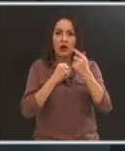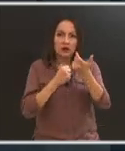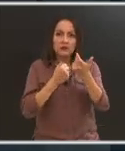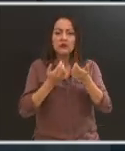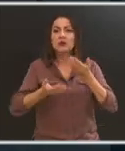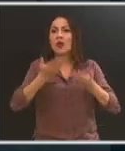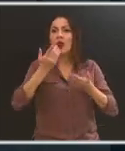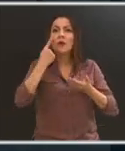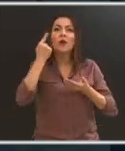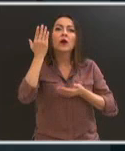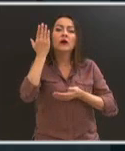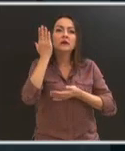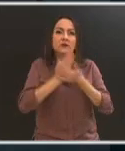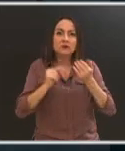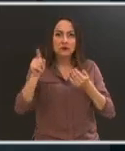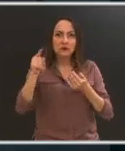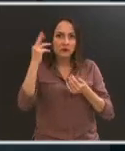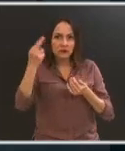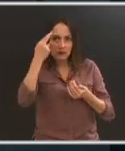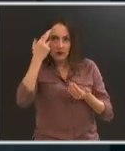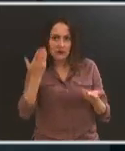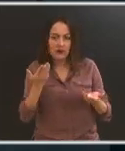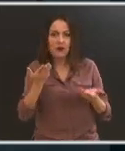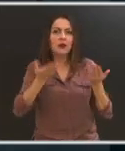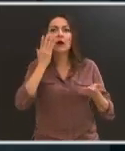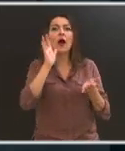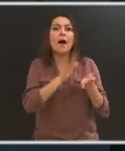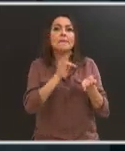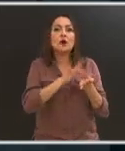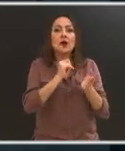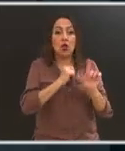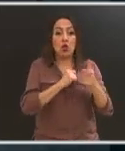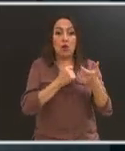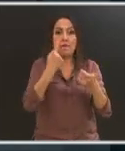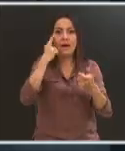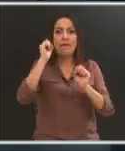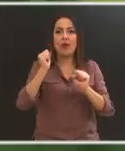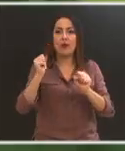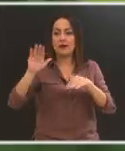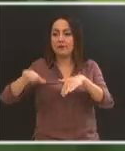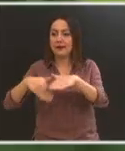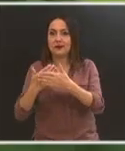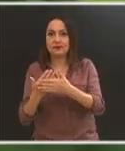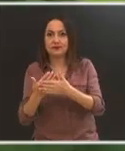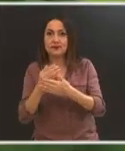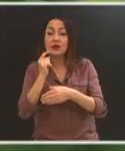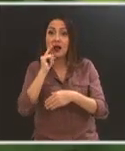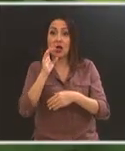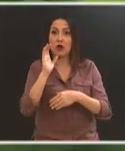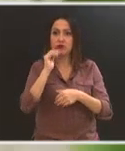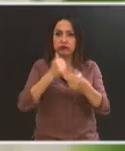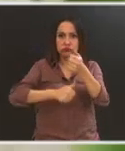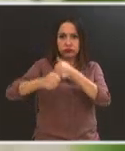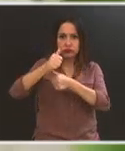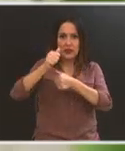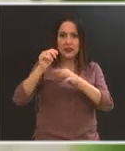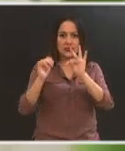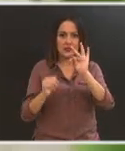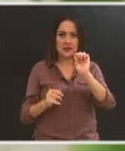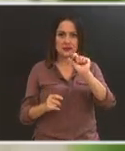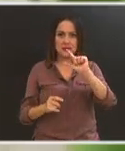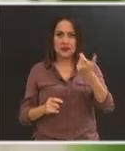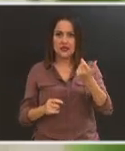vez por esa razón pues aprovecharon sus documentos para hacer un matrimonio. La oficial mayor del Tribunal Supremo de